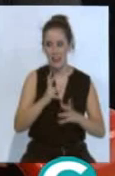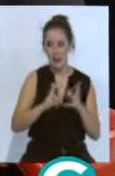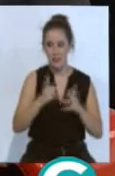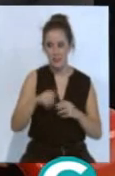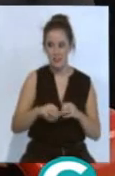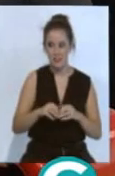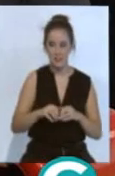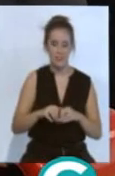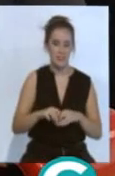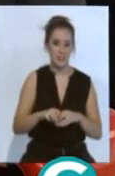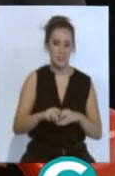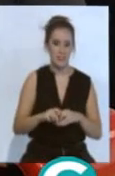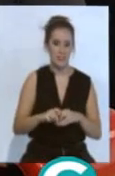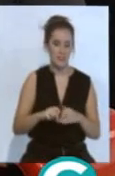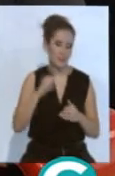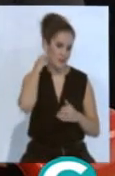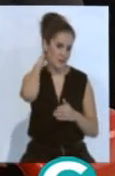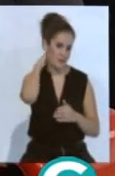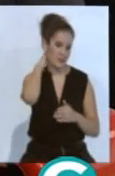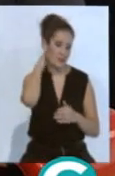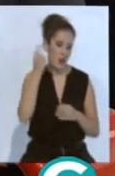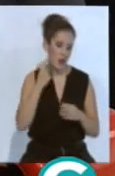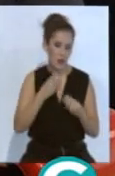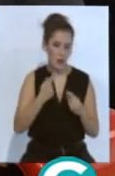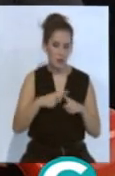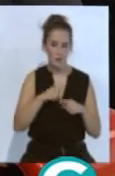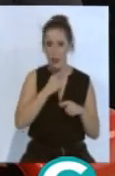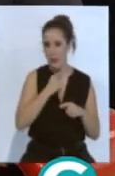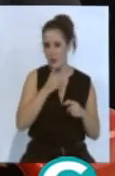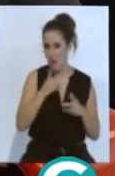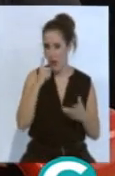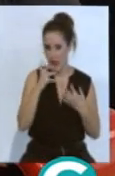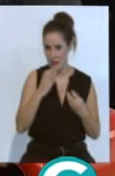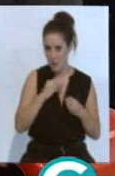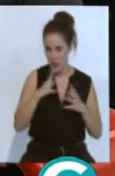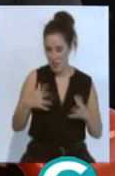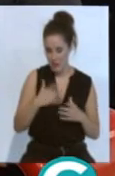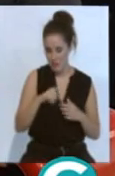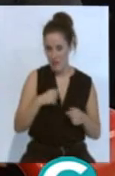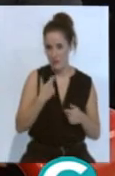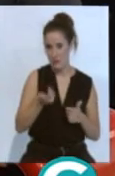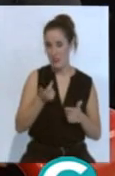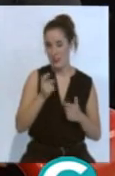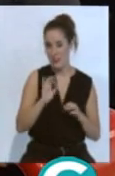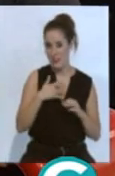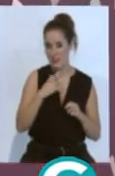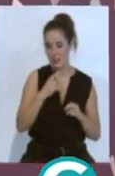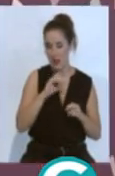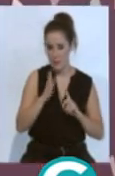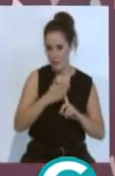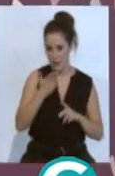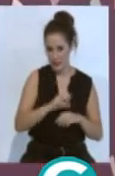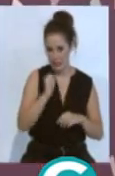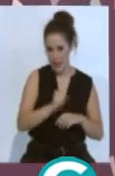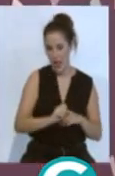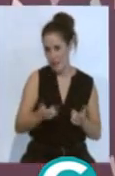Tiene unos puntazos. Eso tenía unos puntazos que te meaba y dice tú, qué arte más grande que yo. Y claro, entonces no lo podía llevar lo público porque lo iban a matar. No, porque